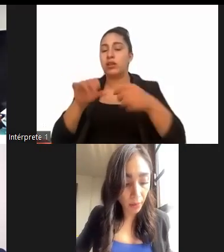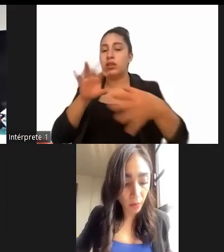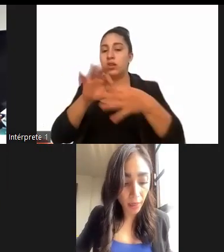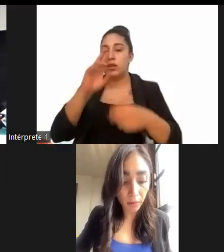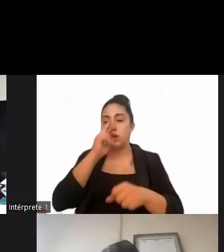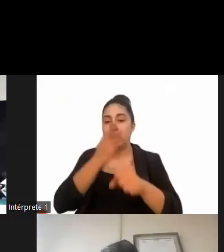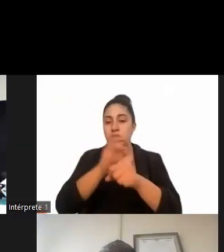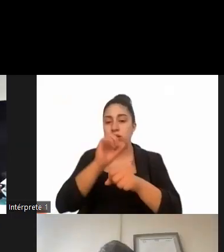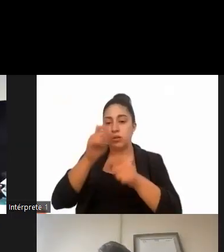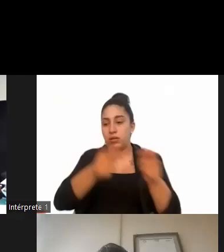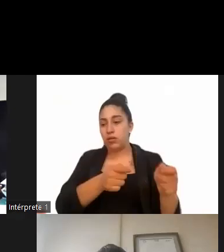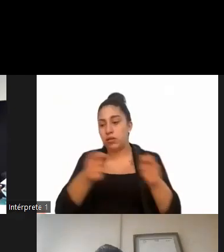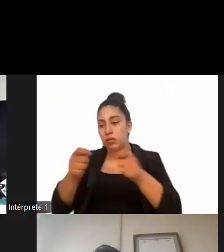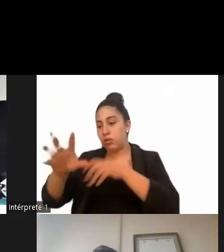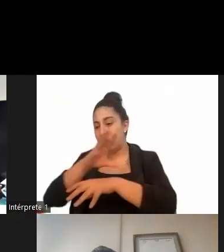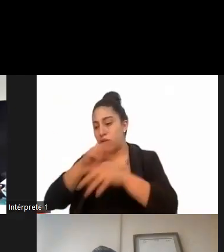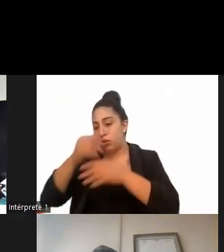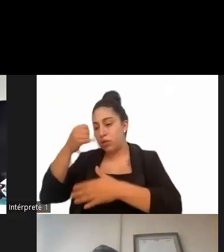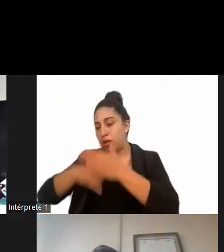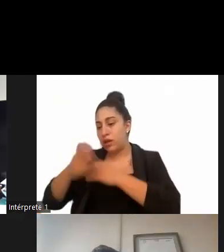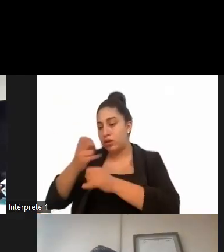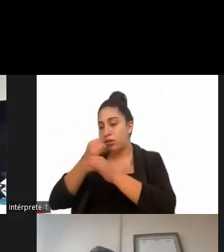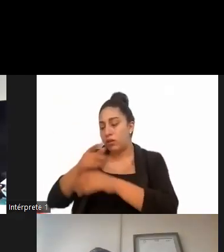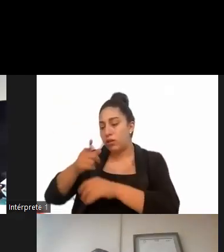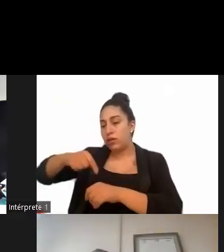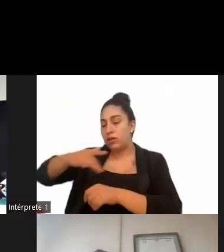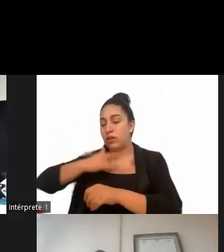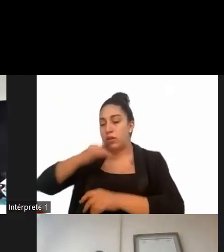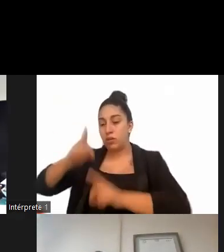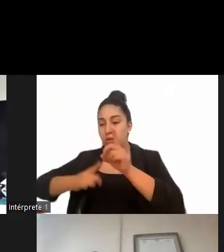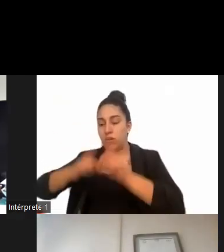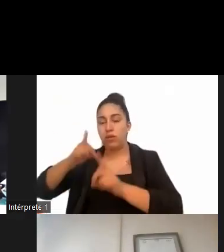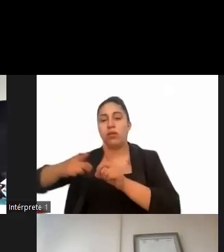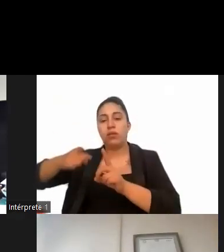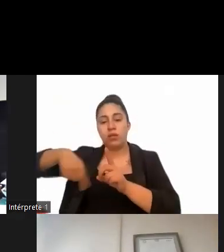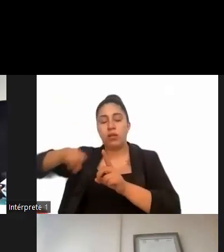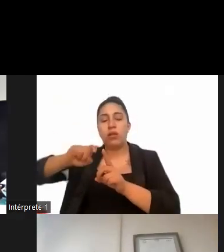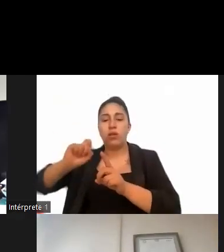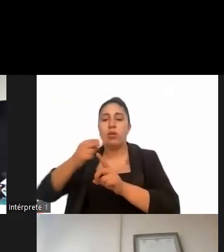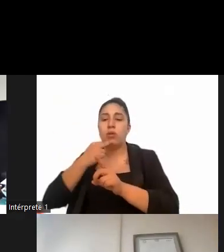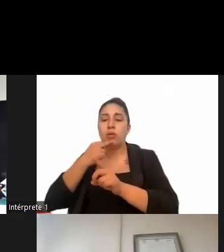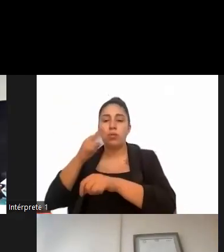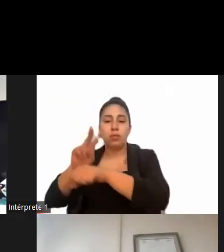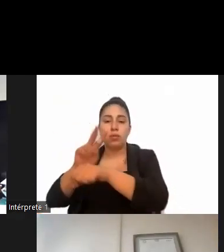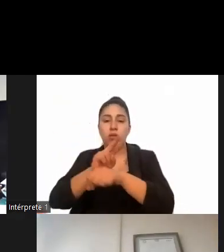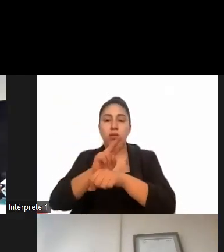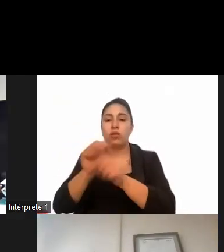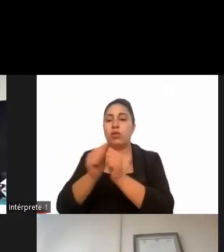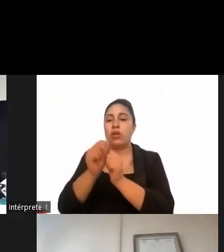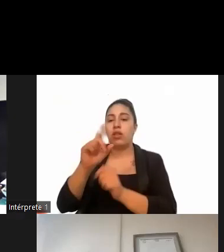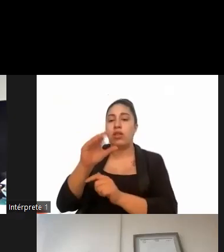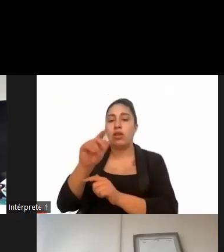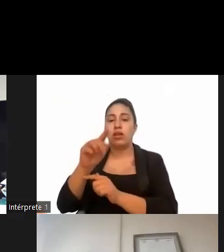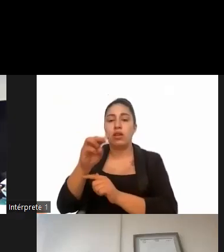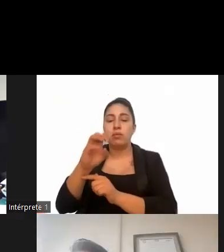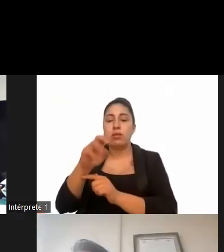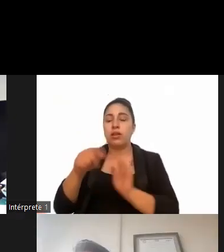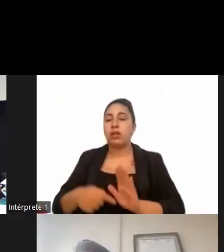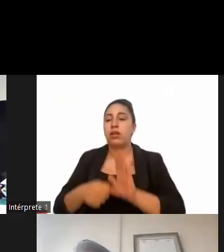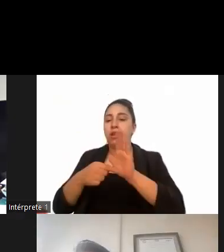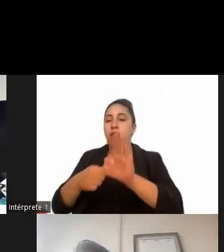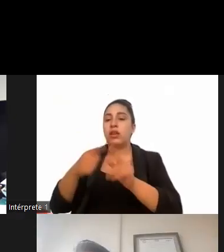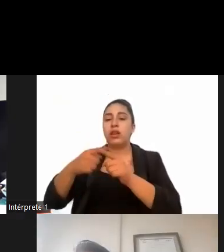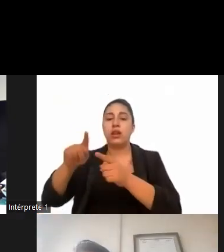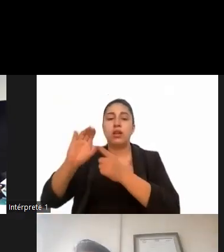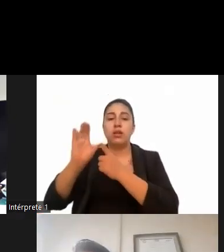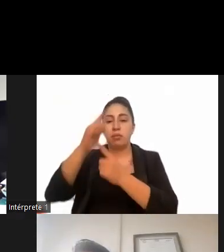al particular toda la información que se haya generado como antecedente y seguimiento respecto al dictamen que presenta la Comisión de Reconstrucción